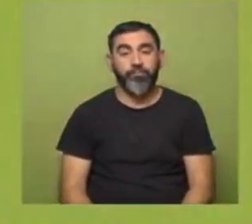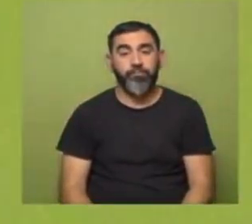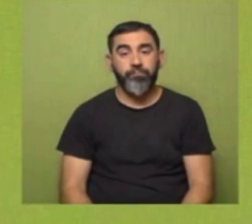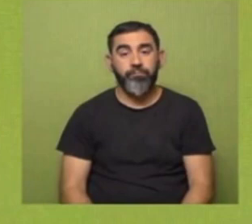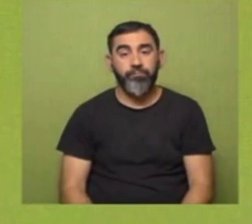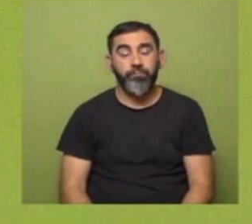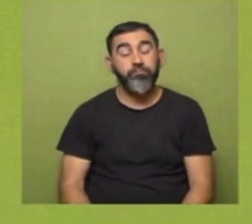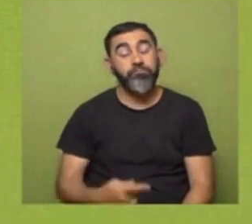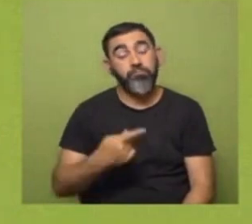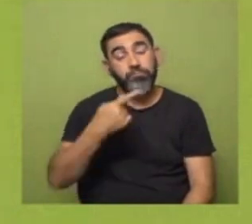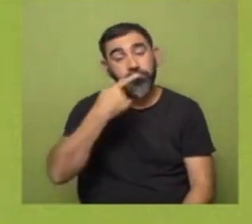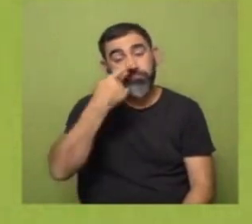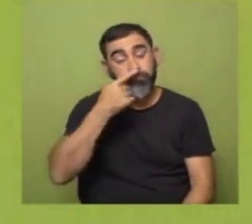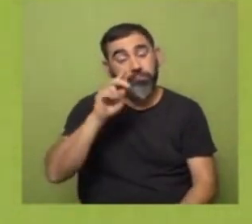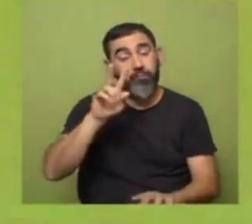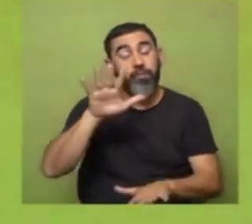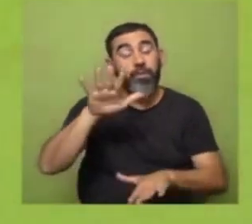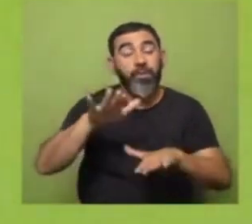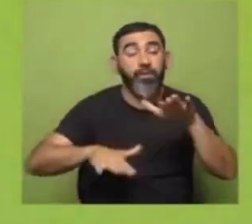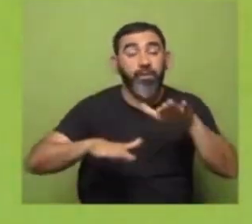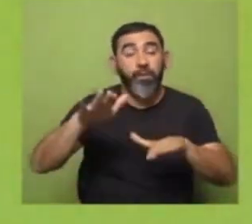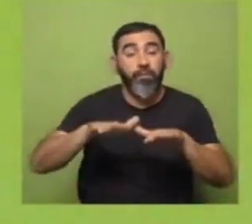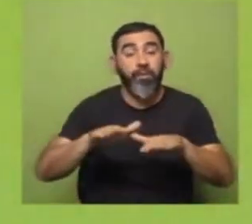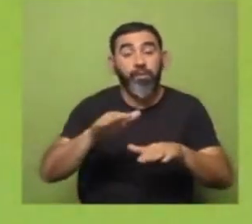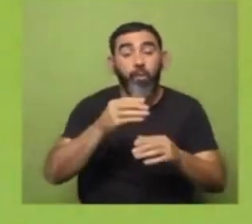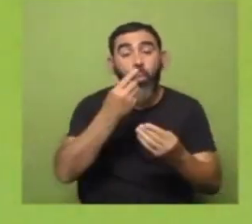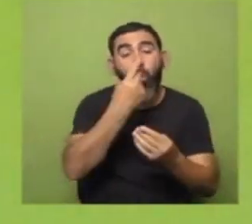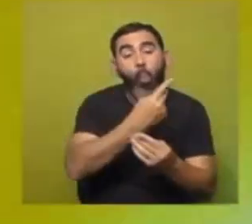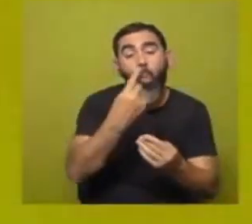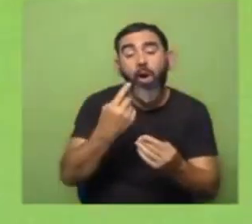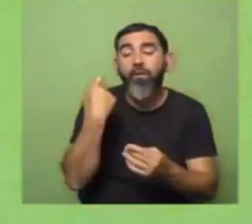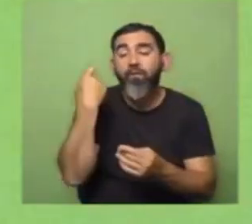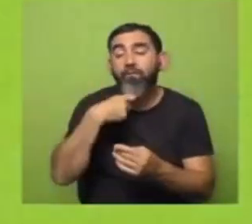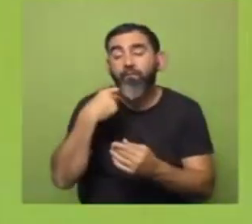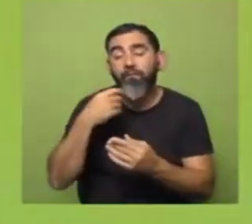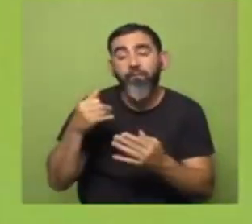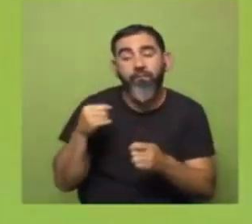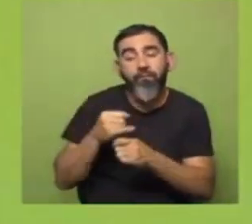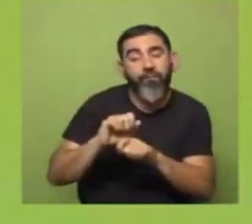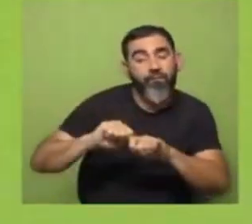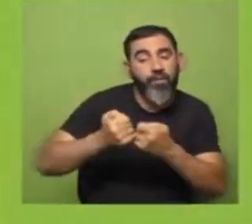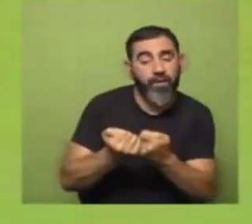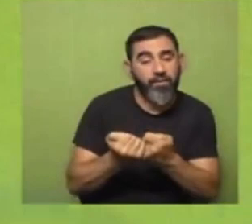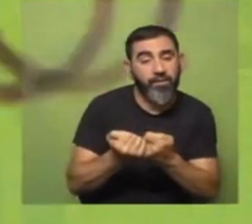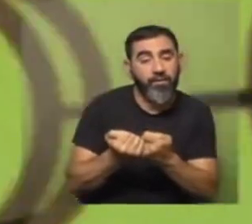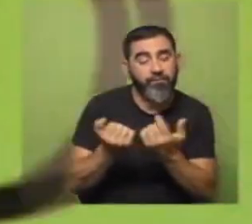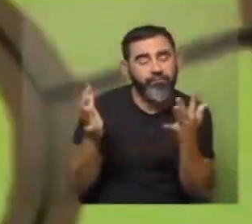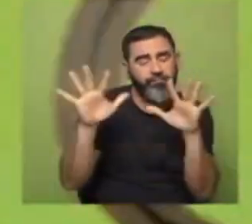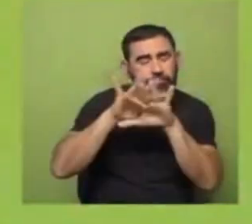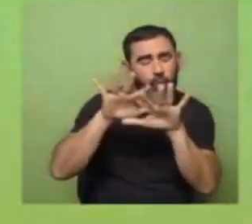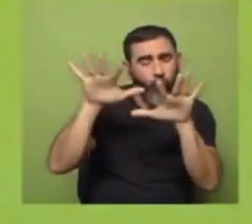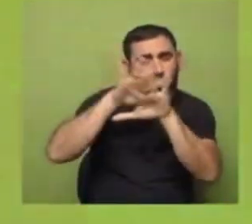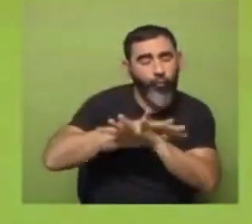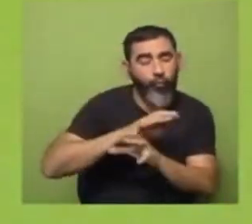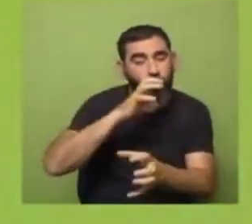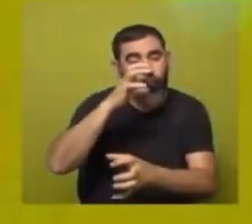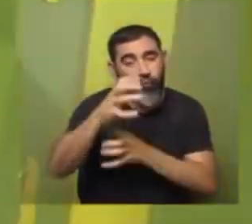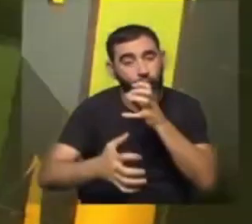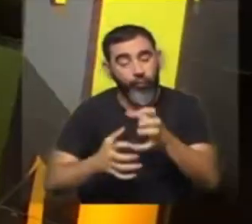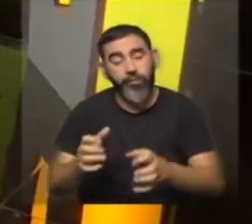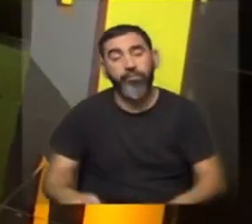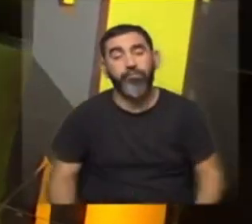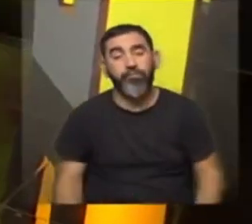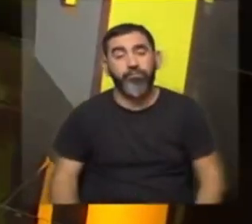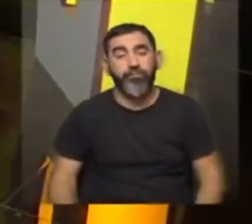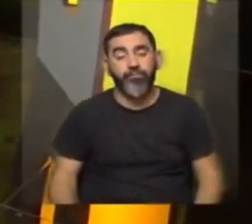Es interesante esto, ¿no? De acuerdo a cuál fotorreceptor tiene un mal funcionamiento, es la mezcla o la confusión entre qué color y cuál, ¿no?